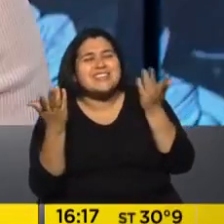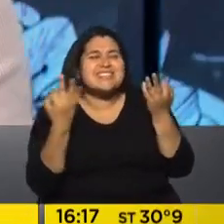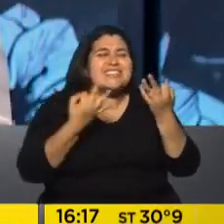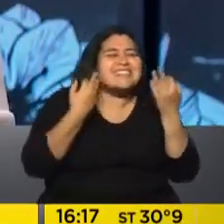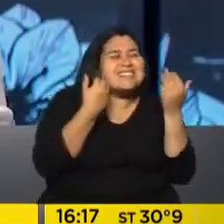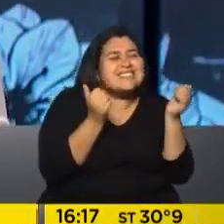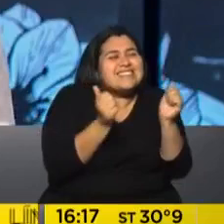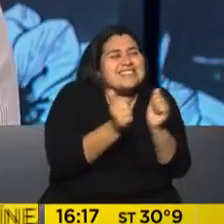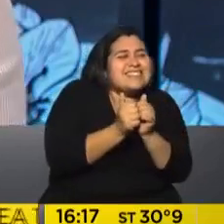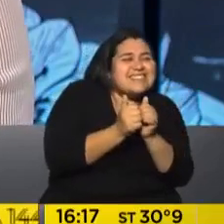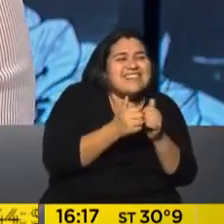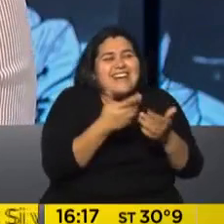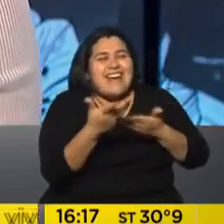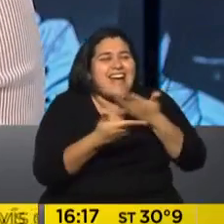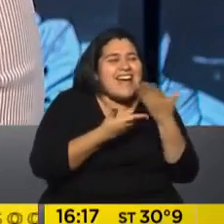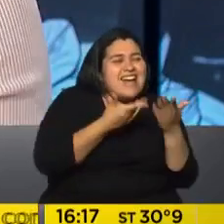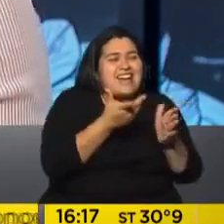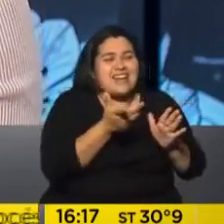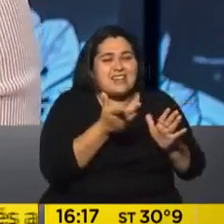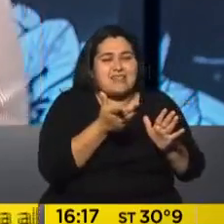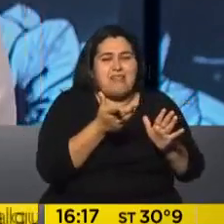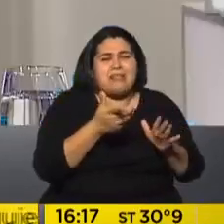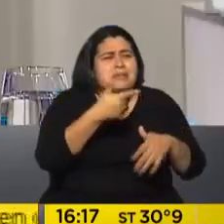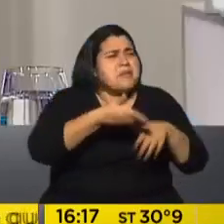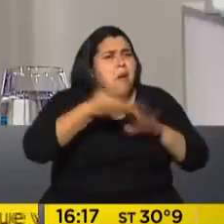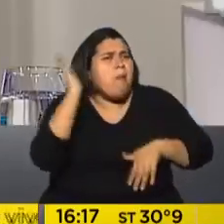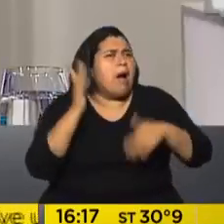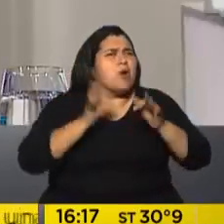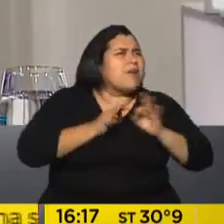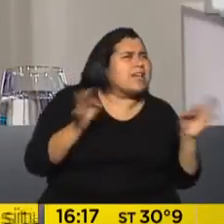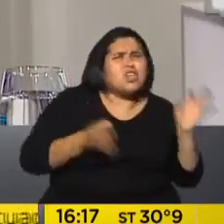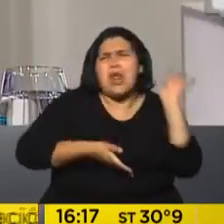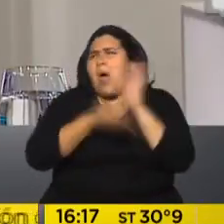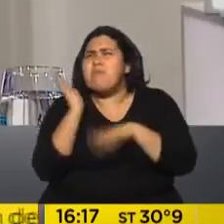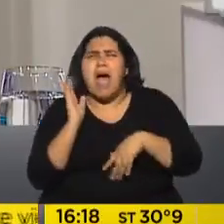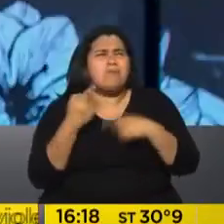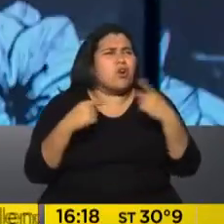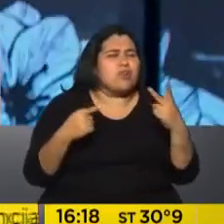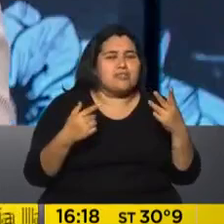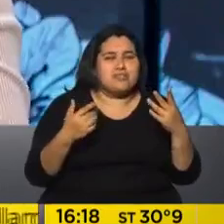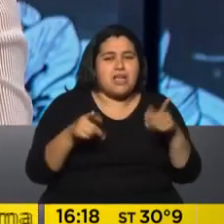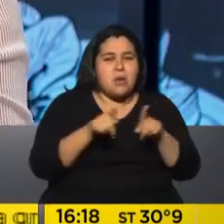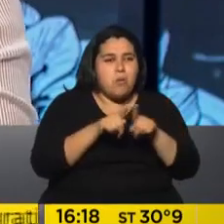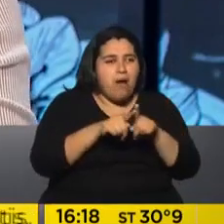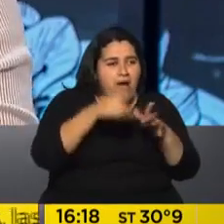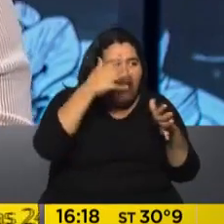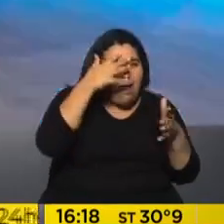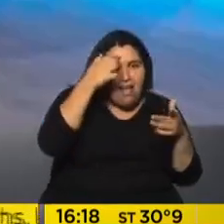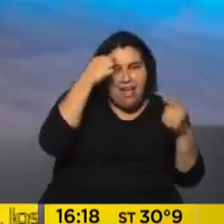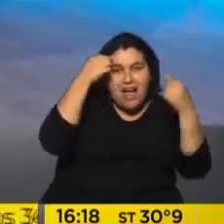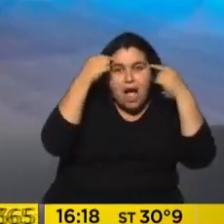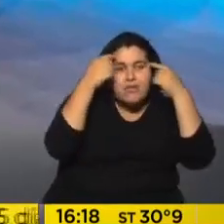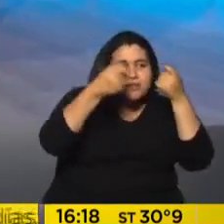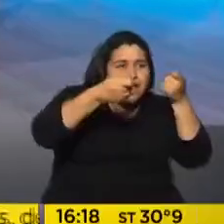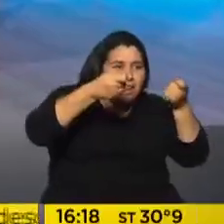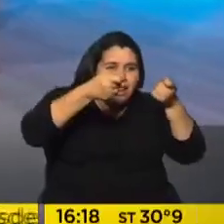miel. Te empiezan a envolver y, ay, buenísimo, bueno, nos vamos de vacaciones. Y así era, todos los años. Es una manipulación muy difícil. Uy, sí,